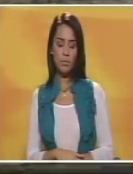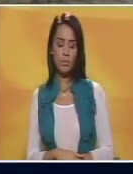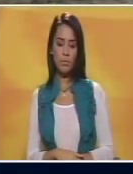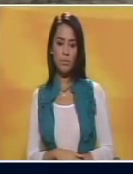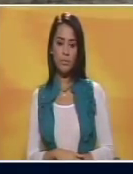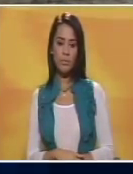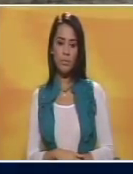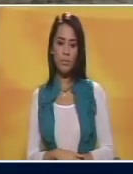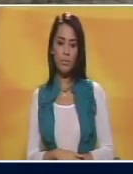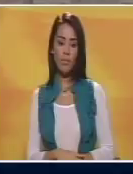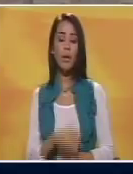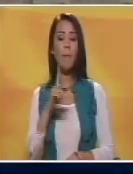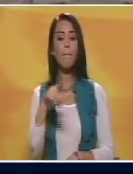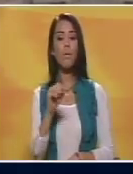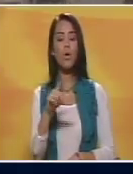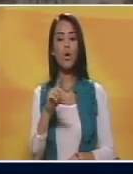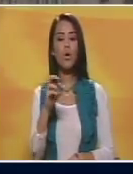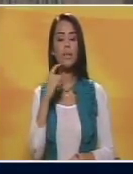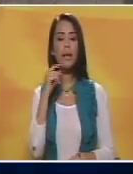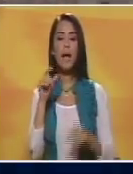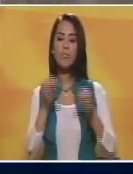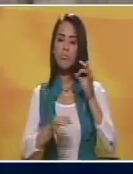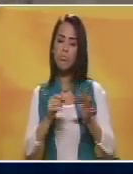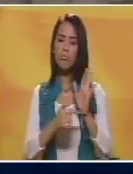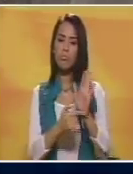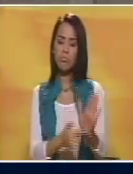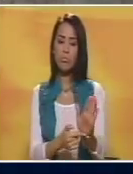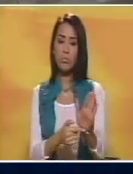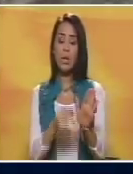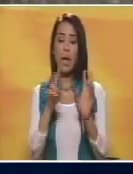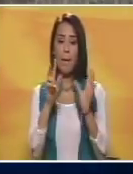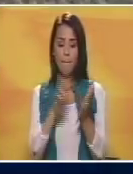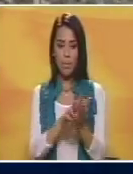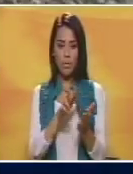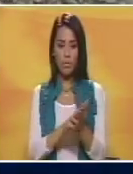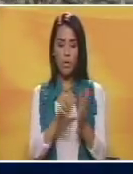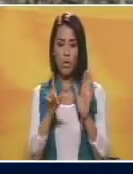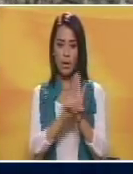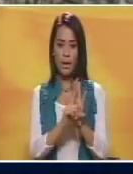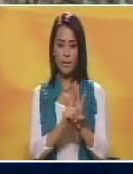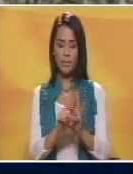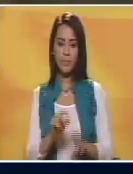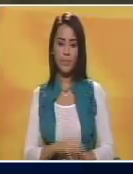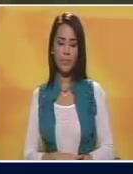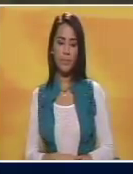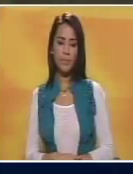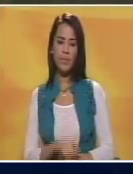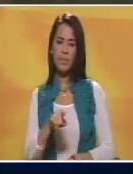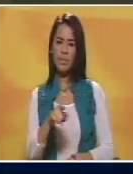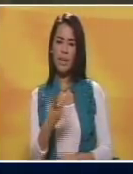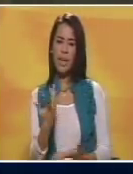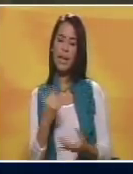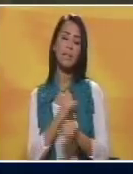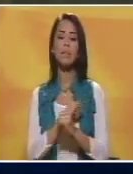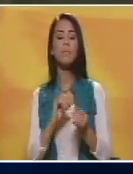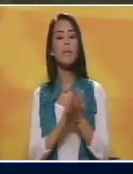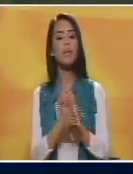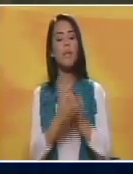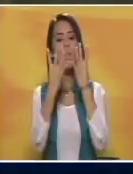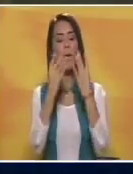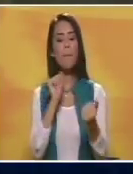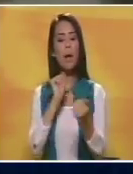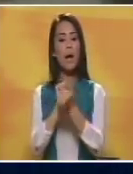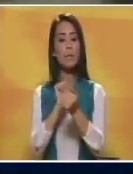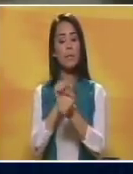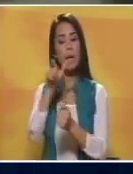En Polonia, el Parlamento aprobó una nueva versión de la polémica ley sobre el holocausto, en la que se eliminan las penas de cárcel